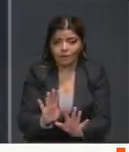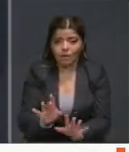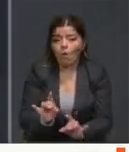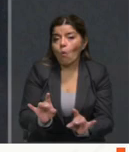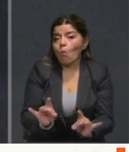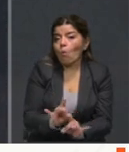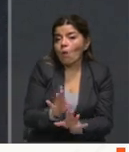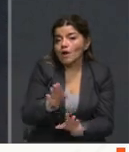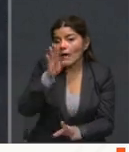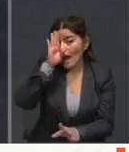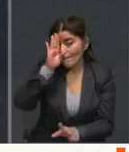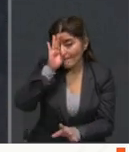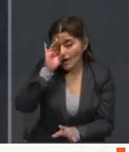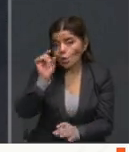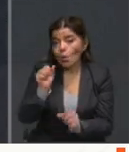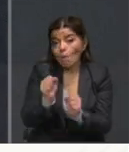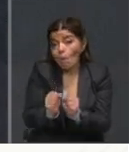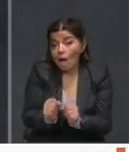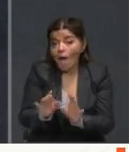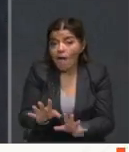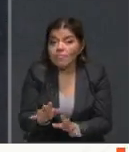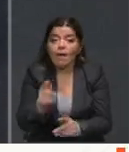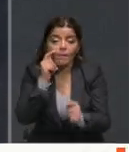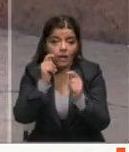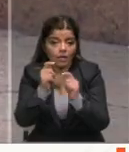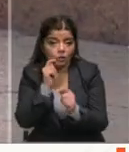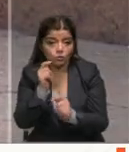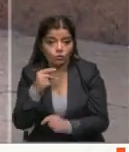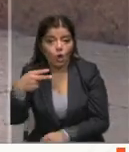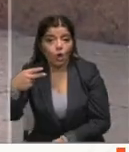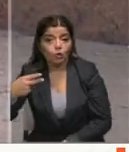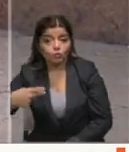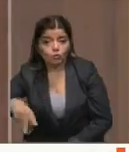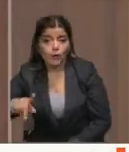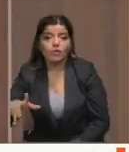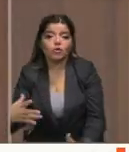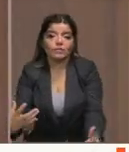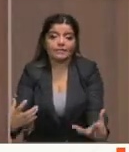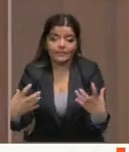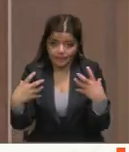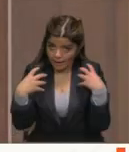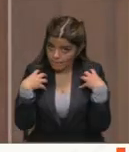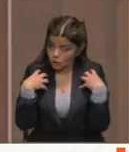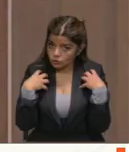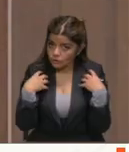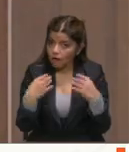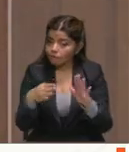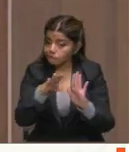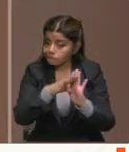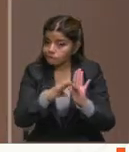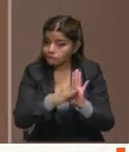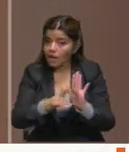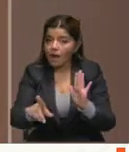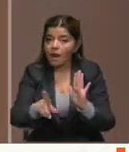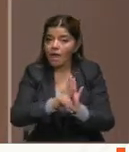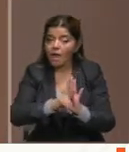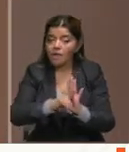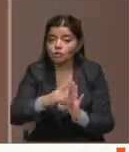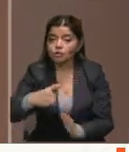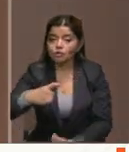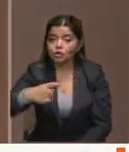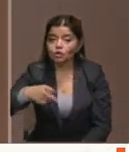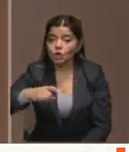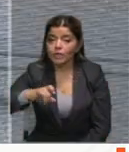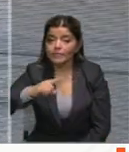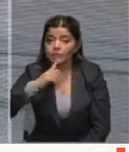ser un perro potencialmente peligroso y ser dueño arrastra una responsabilidad normada en la ley Cholito que contempla